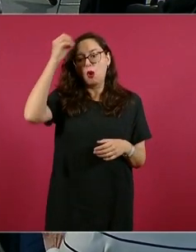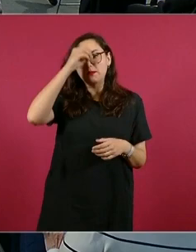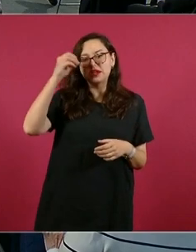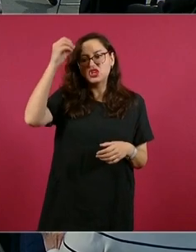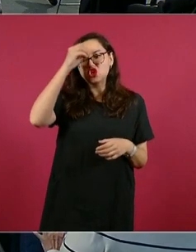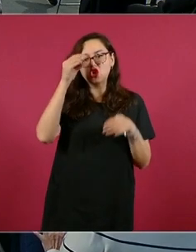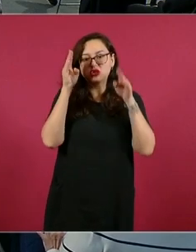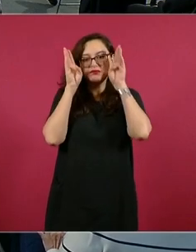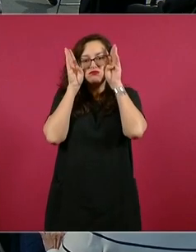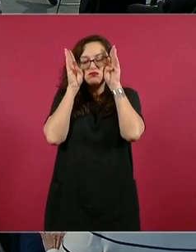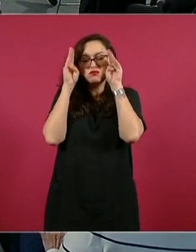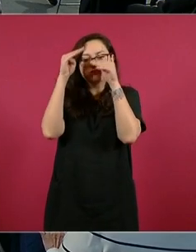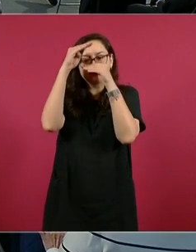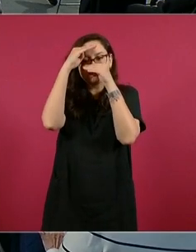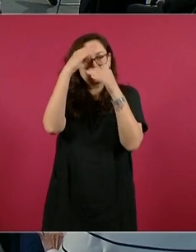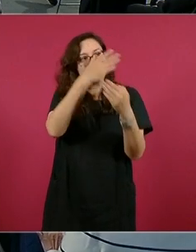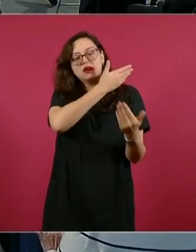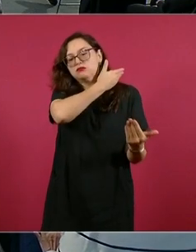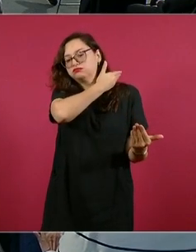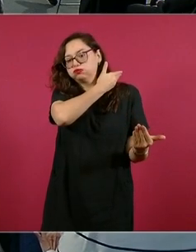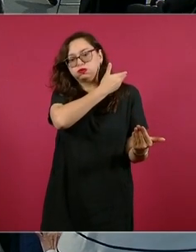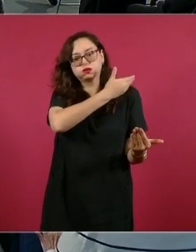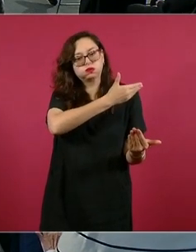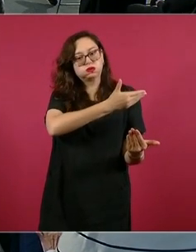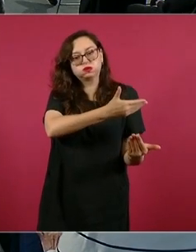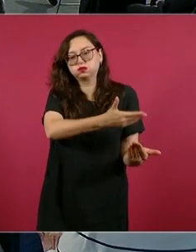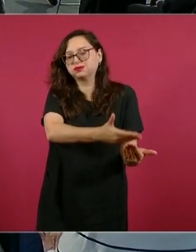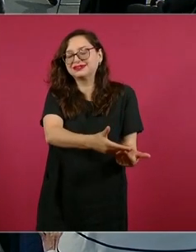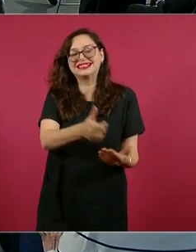ese pensamiento. Entonces, no